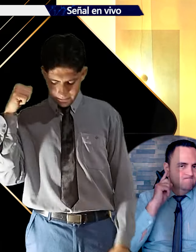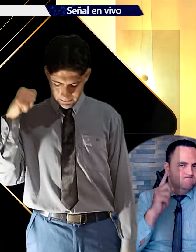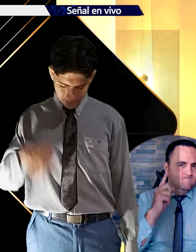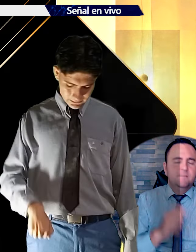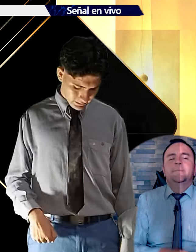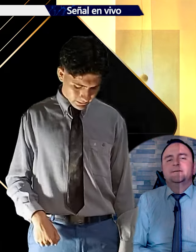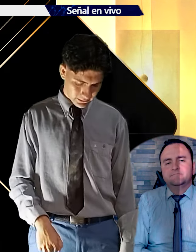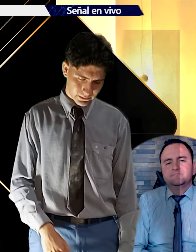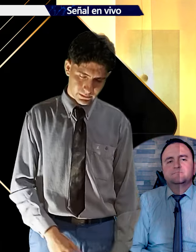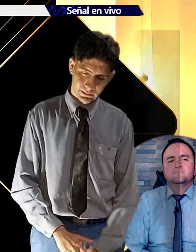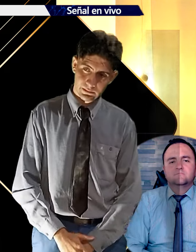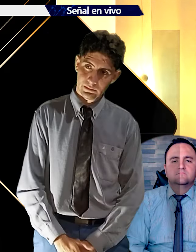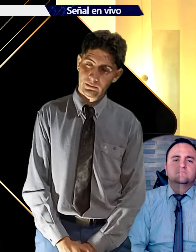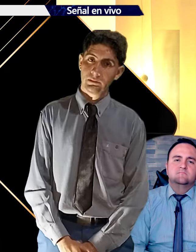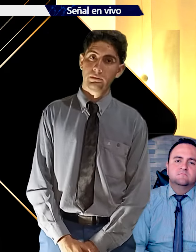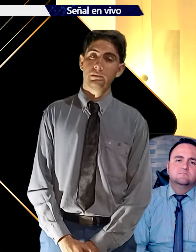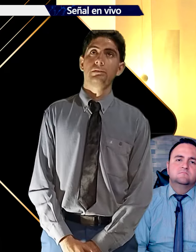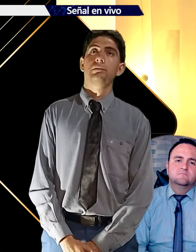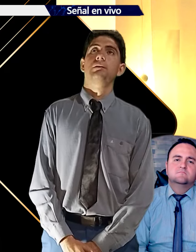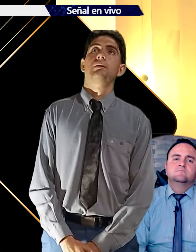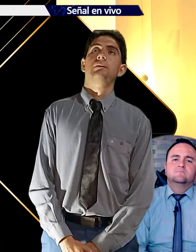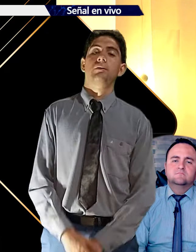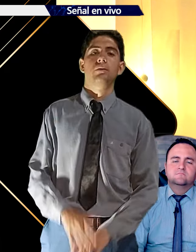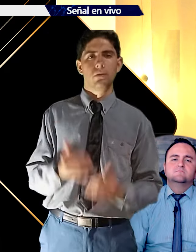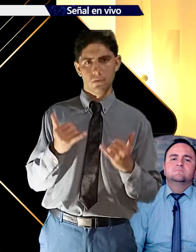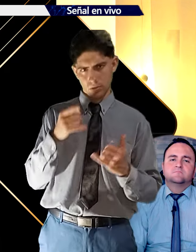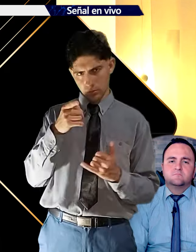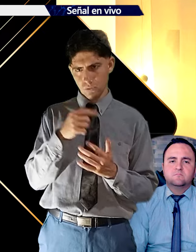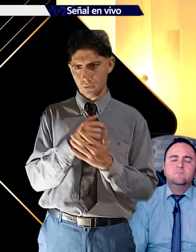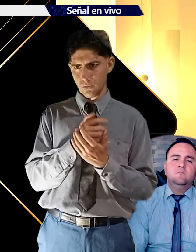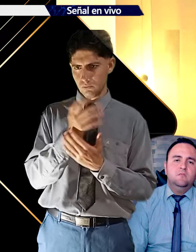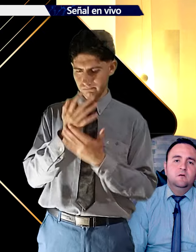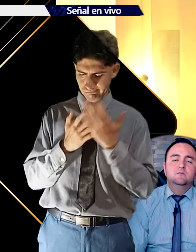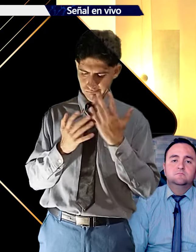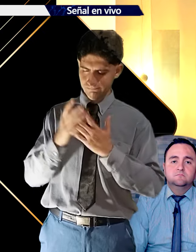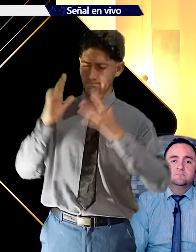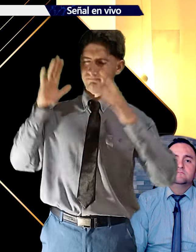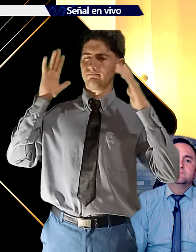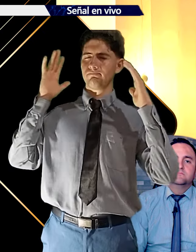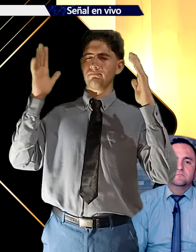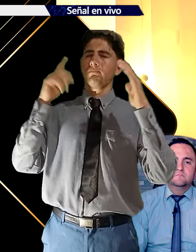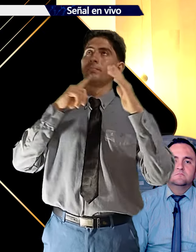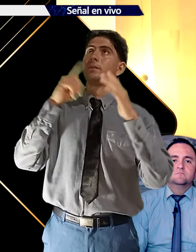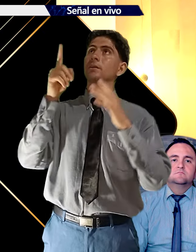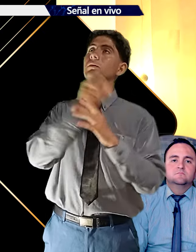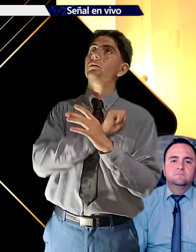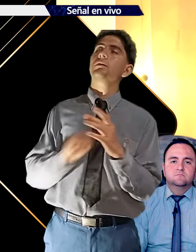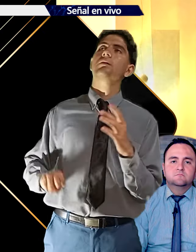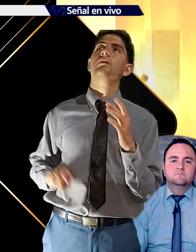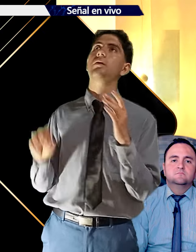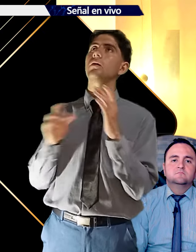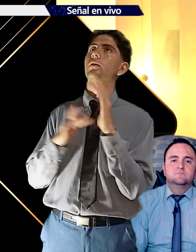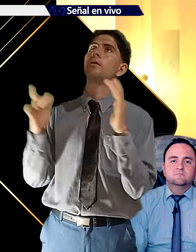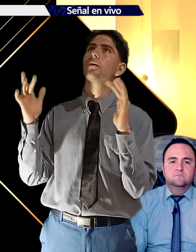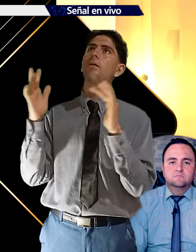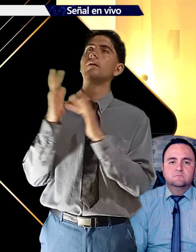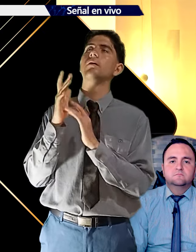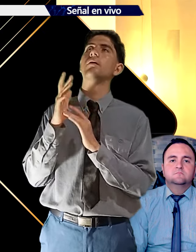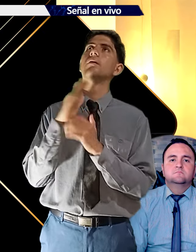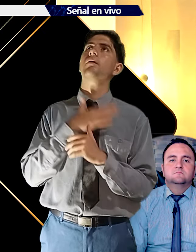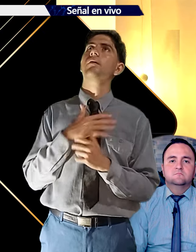sedujo y que llevó su vida al peor fracaso. Por eso, ríndete a Dios en esta mañana, levanta